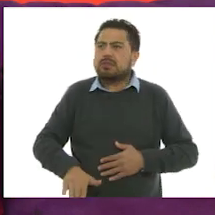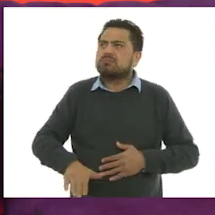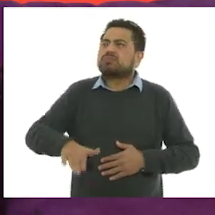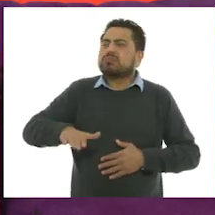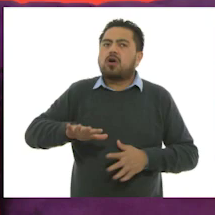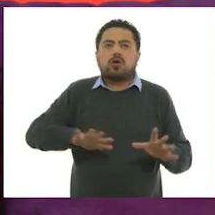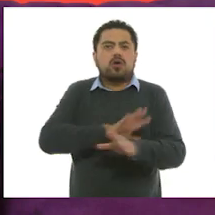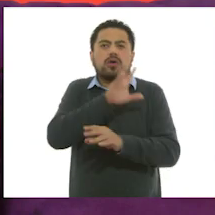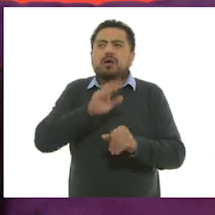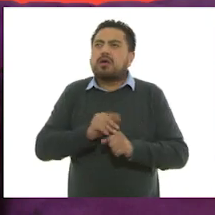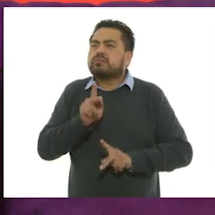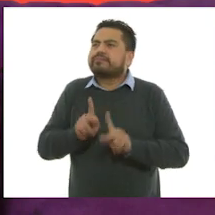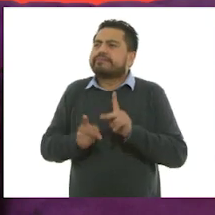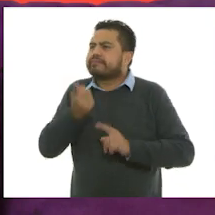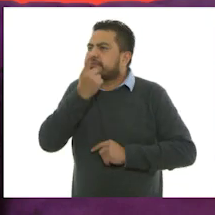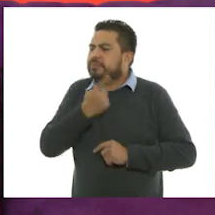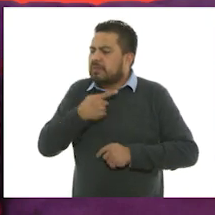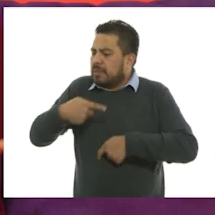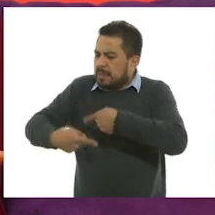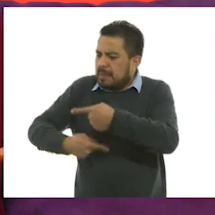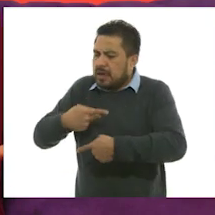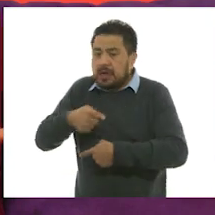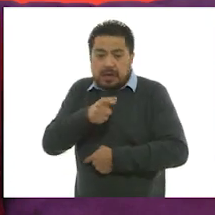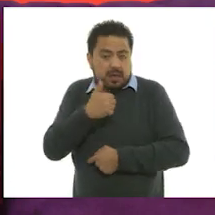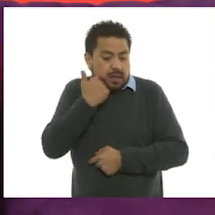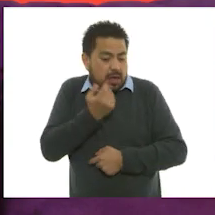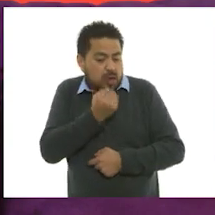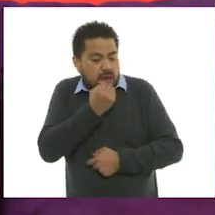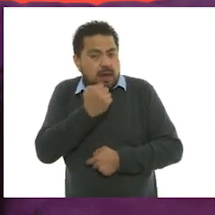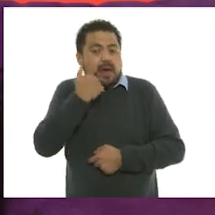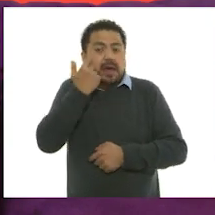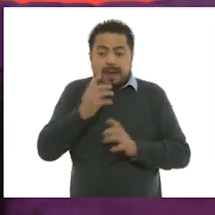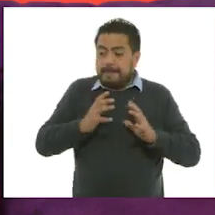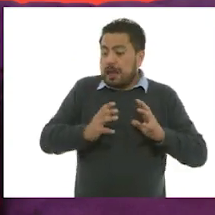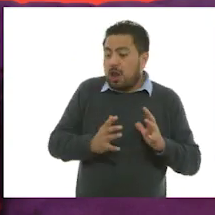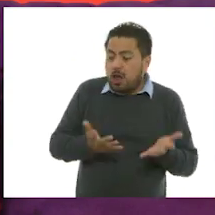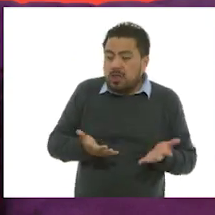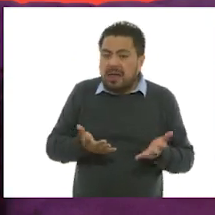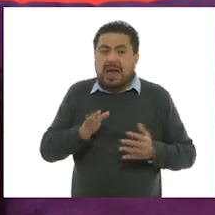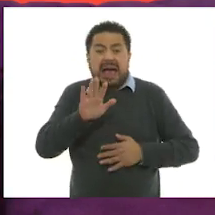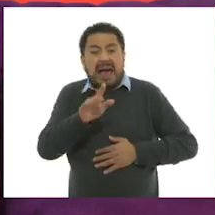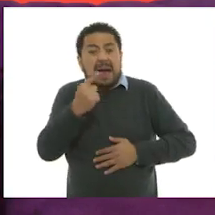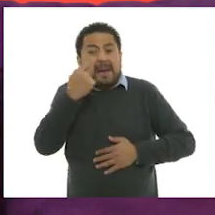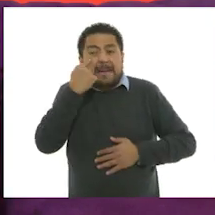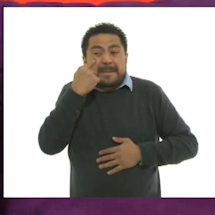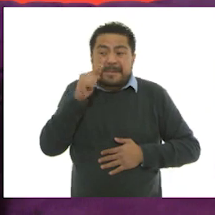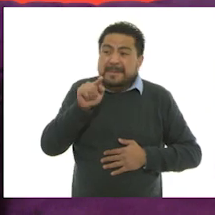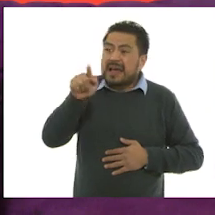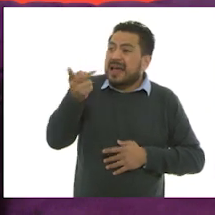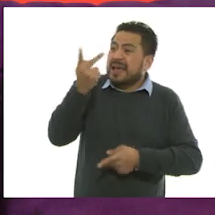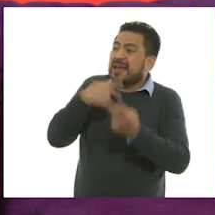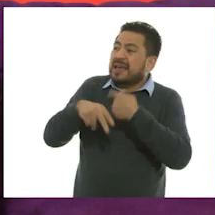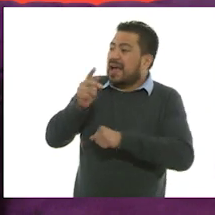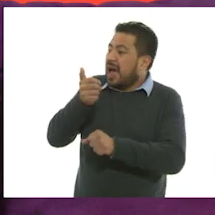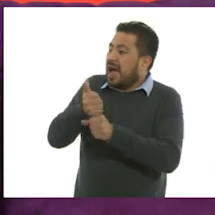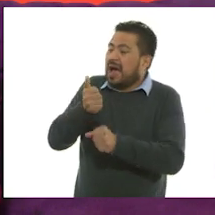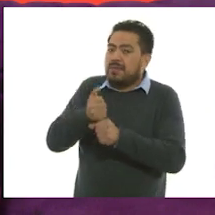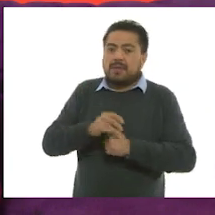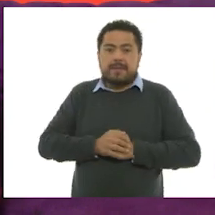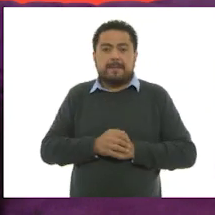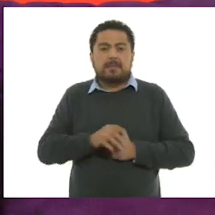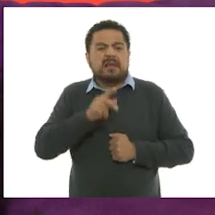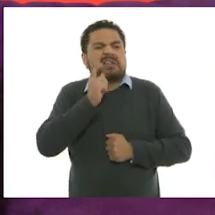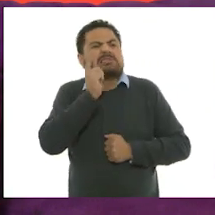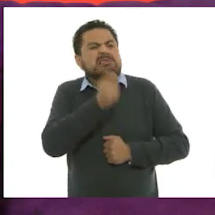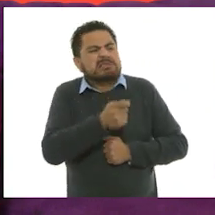el tiempo nos hablaron. Nos preguntaban, ¿quieres comer? ¿Quieres la pelota? Mira, llegó el abuelo. ¿Qué dice